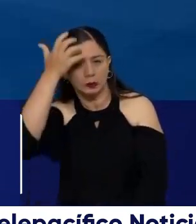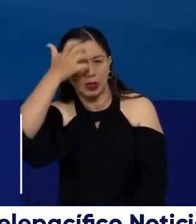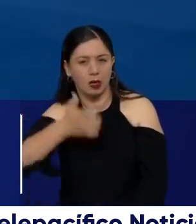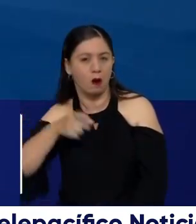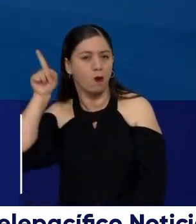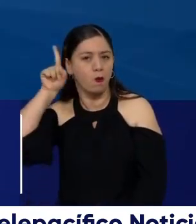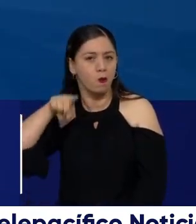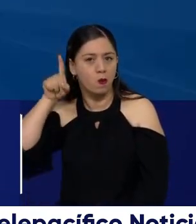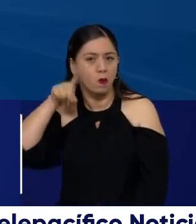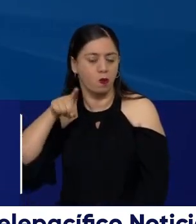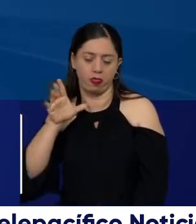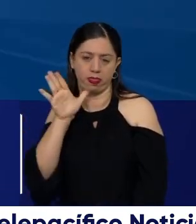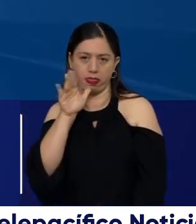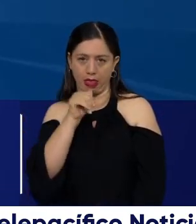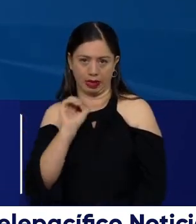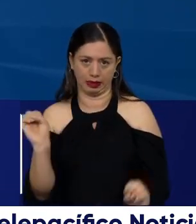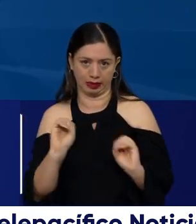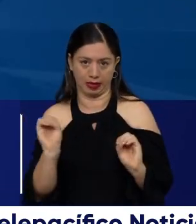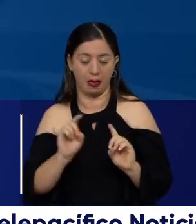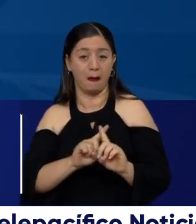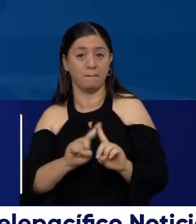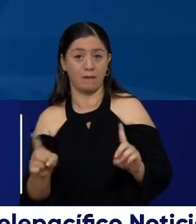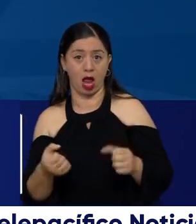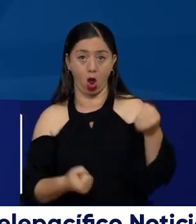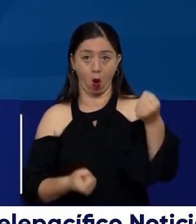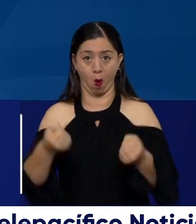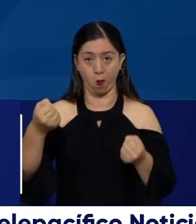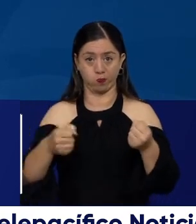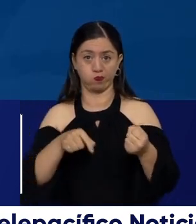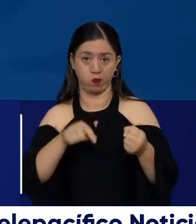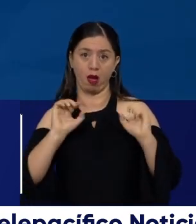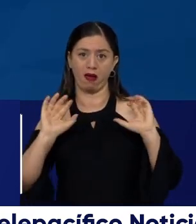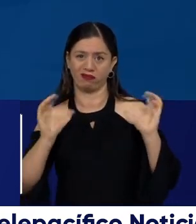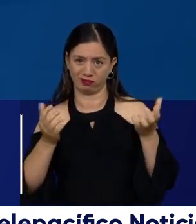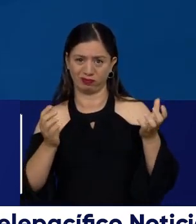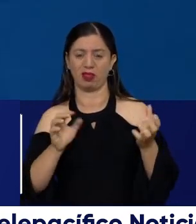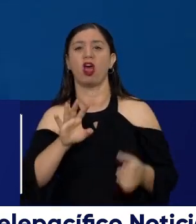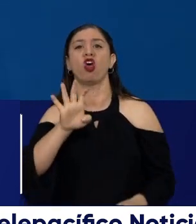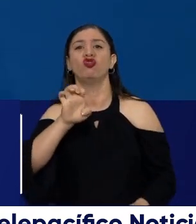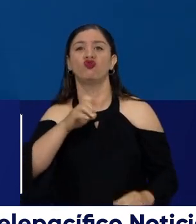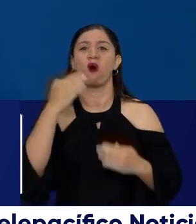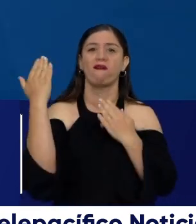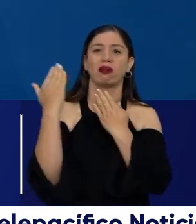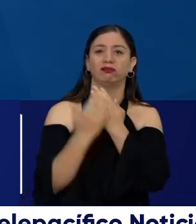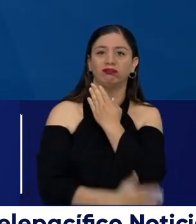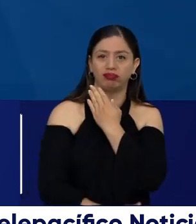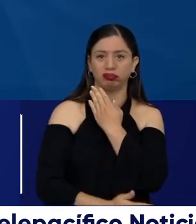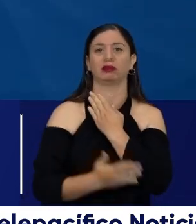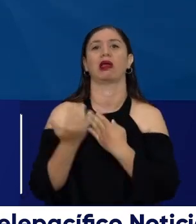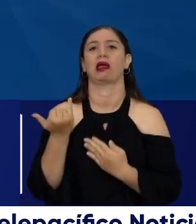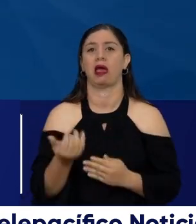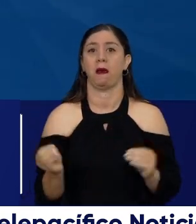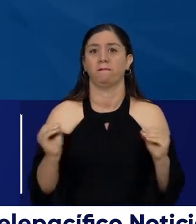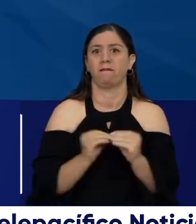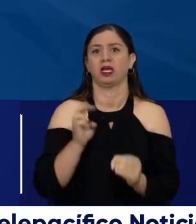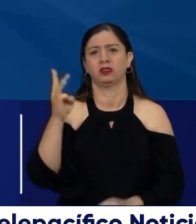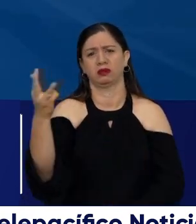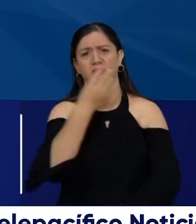arrojando un resultado negativo, mientras que el vehículo de socorro presenta 9 infracciones de tránsito que suman los